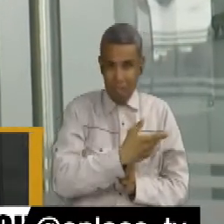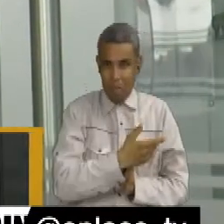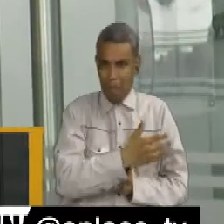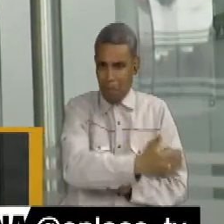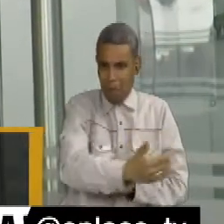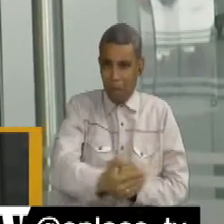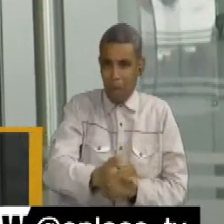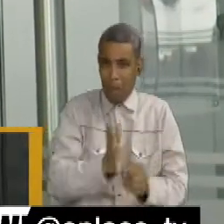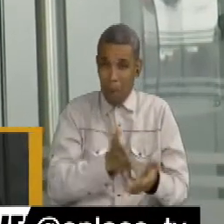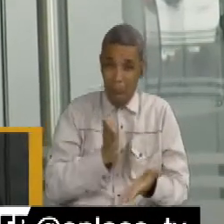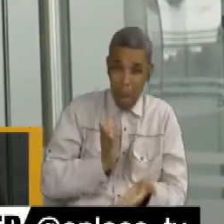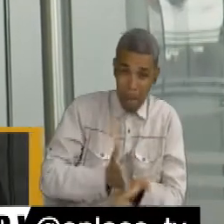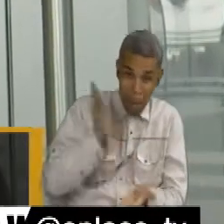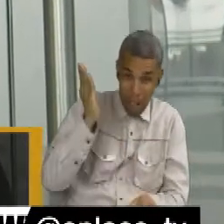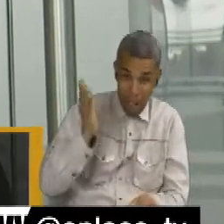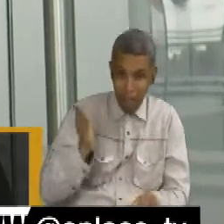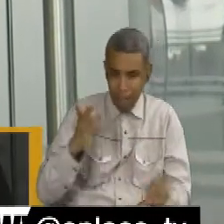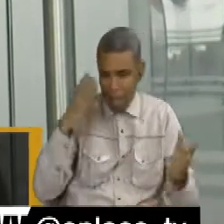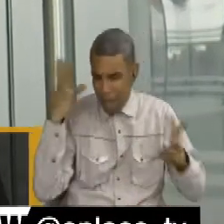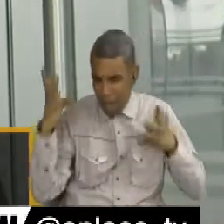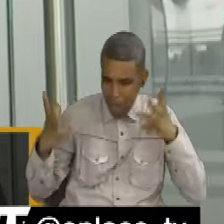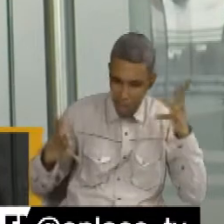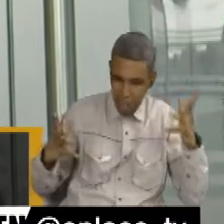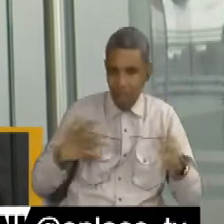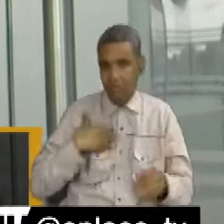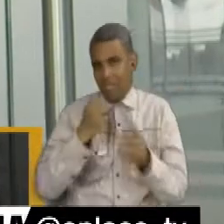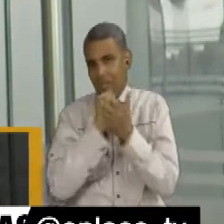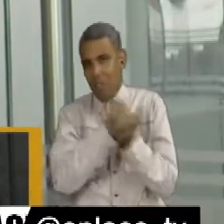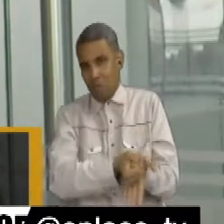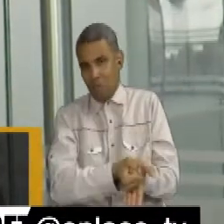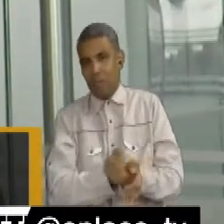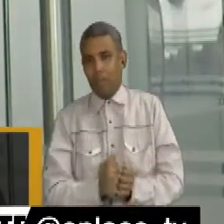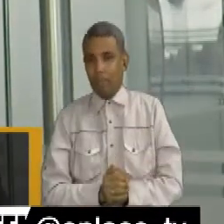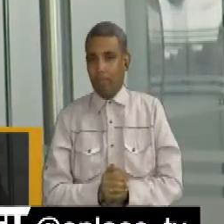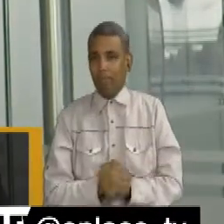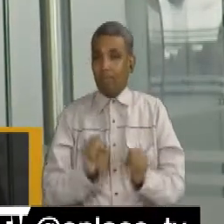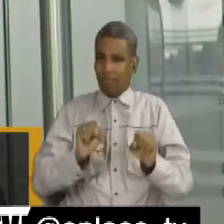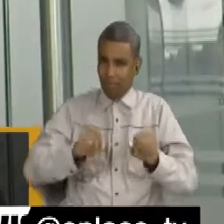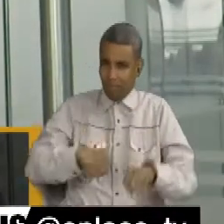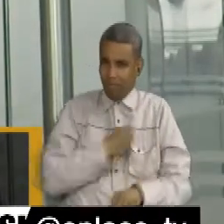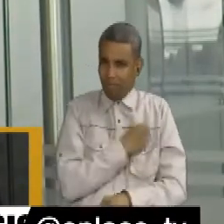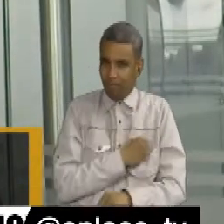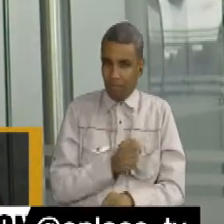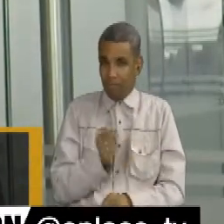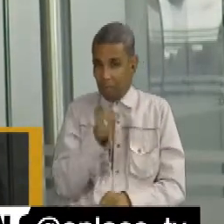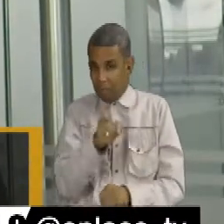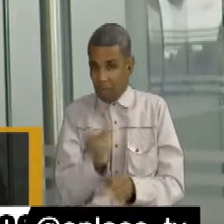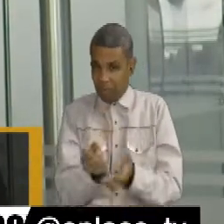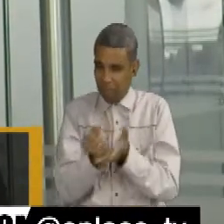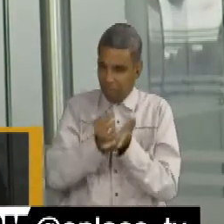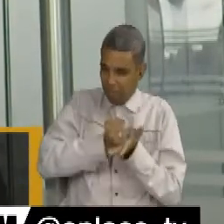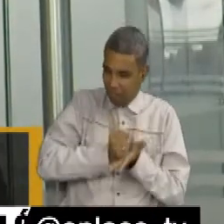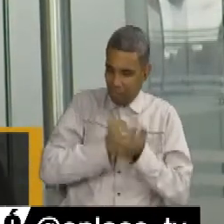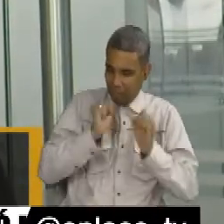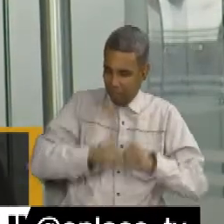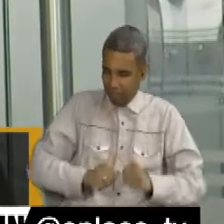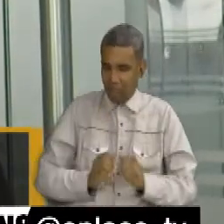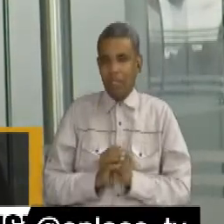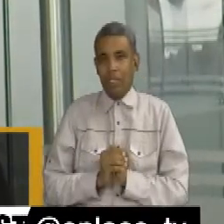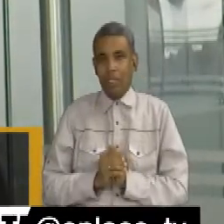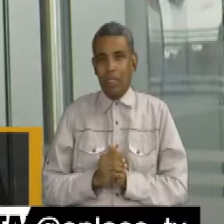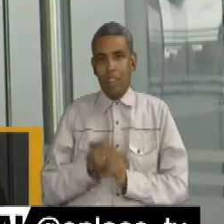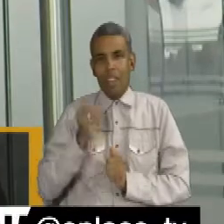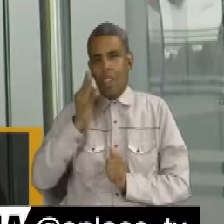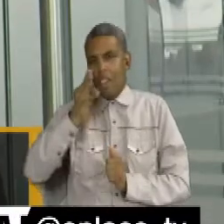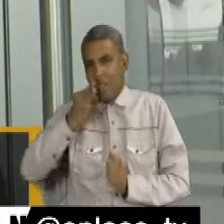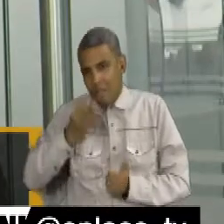y personas de buen corazón del Magdalena Medio a que se vinculen a esta actividad de Café por un Futuro, que es una